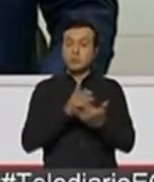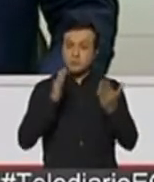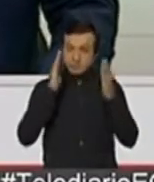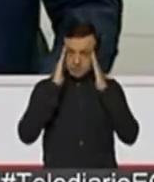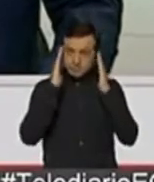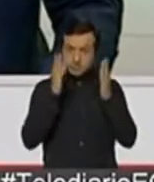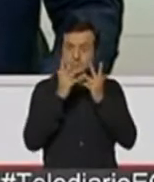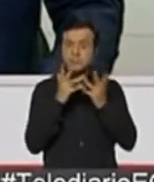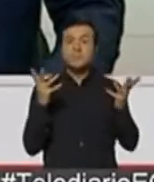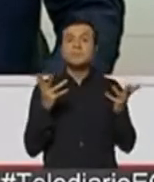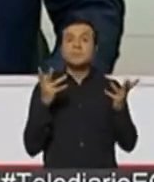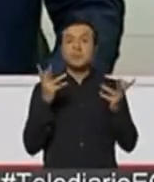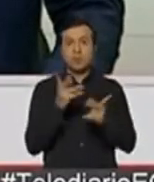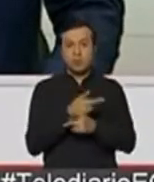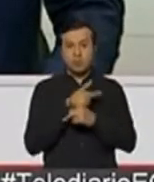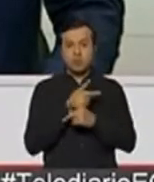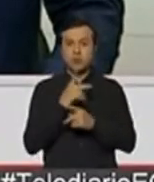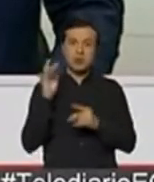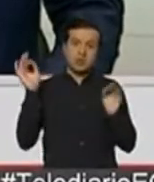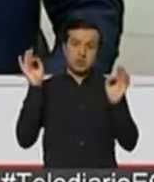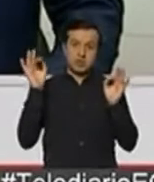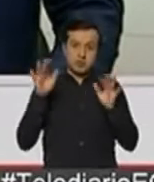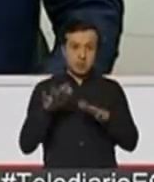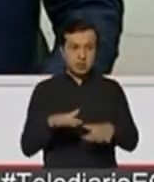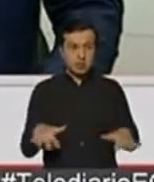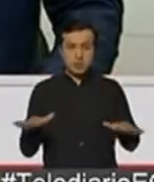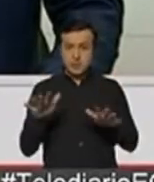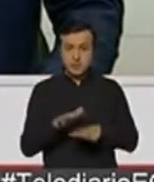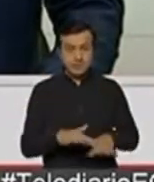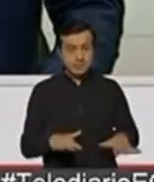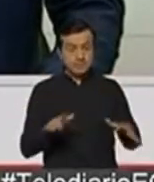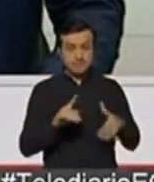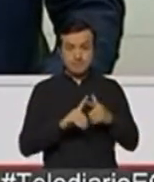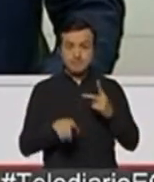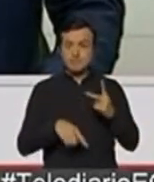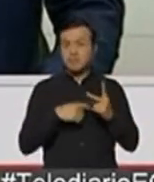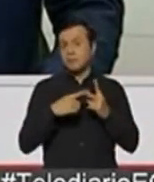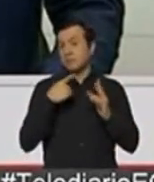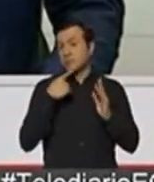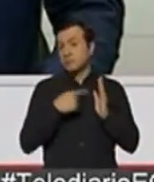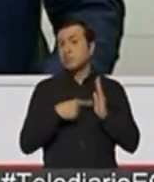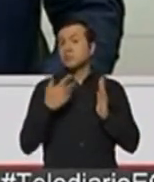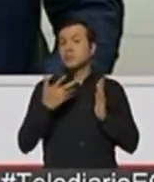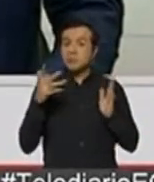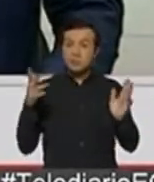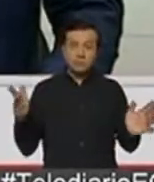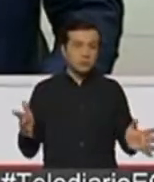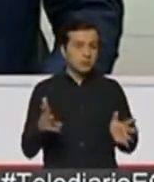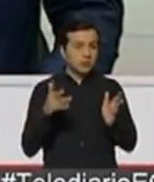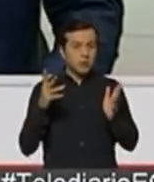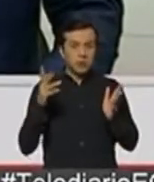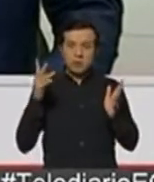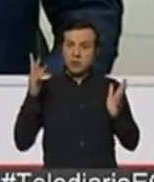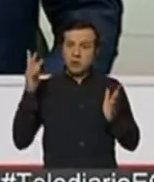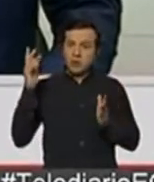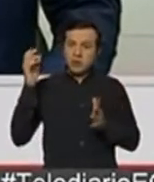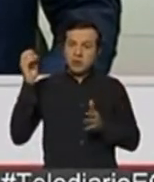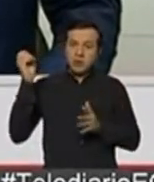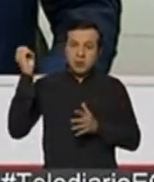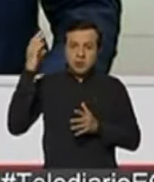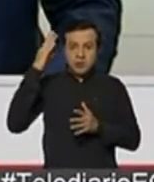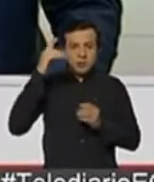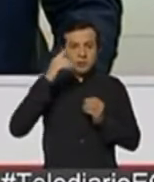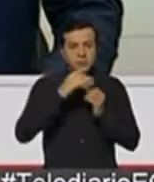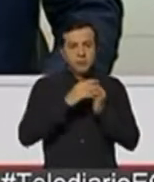enfocados a la producción de energía de estas características. Igualmente, si vamos a ir hacia fomentar también la energía fotovoltaica, que creo